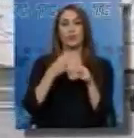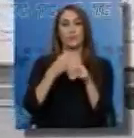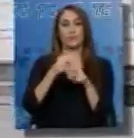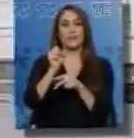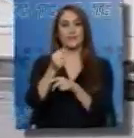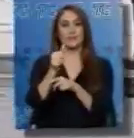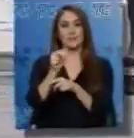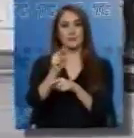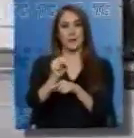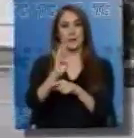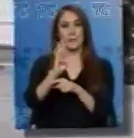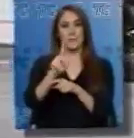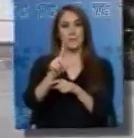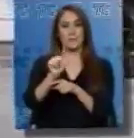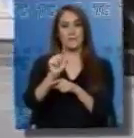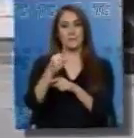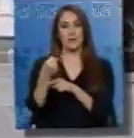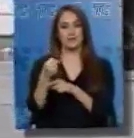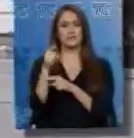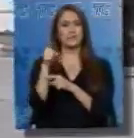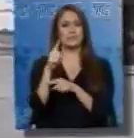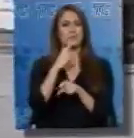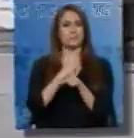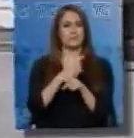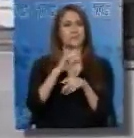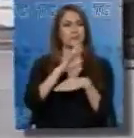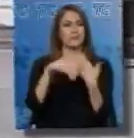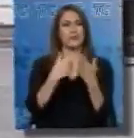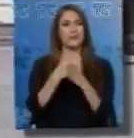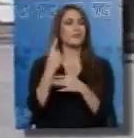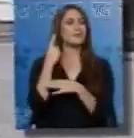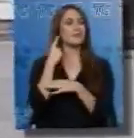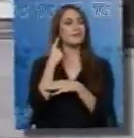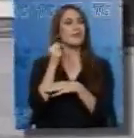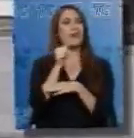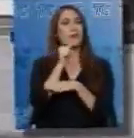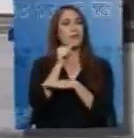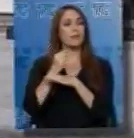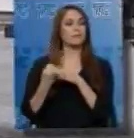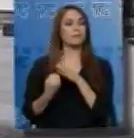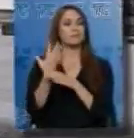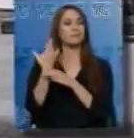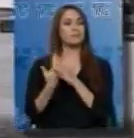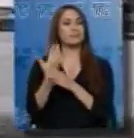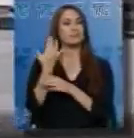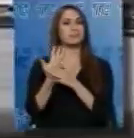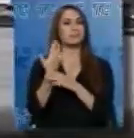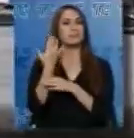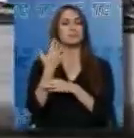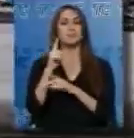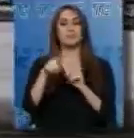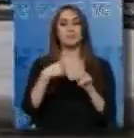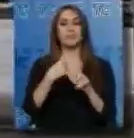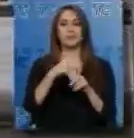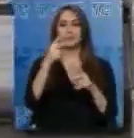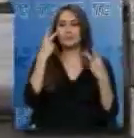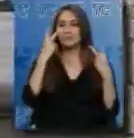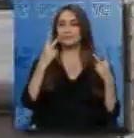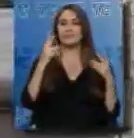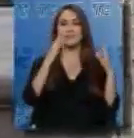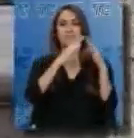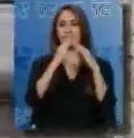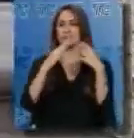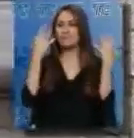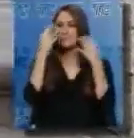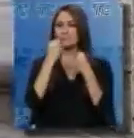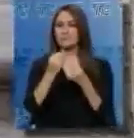San Blas. Este lugar está lleno de magia, escuchar el agua que cae desde la pileta, ver su arquitectura, mirar la gente